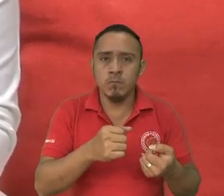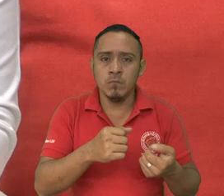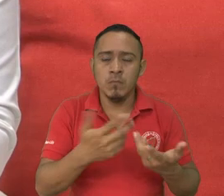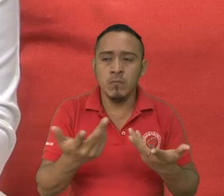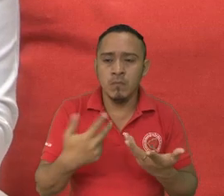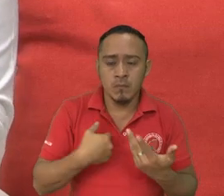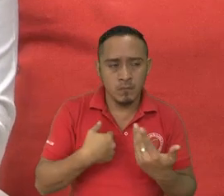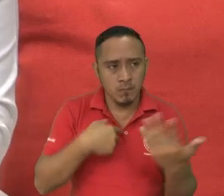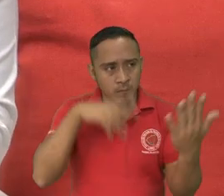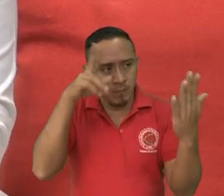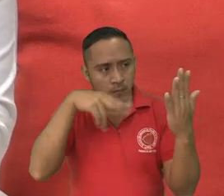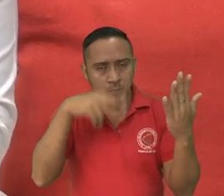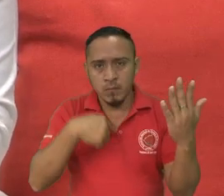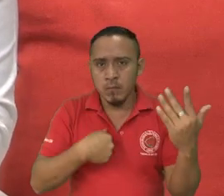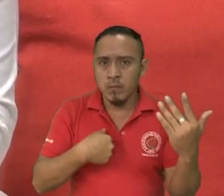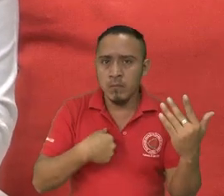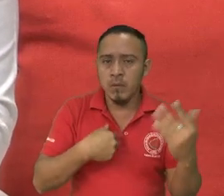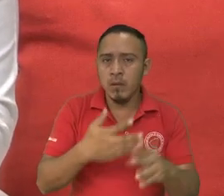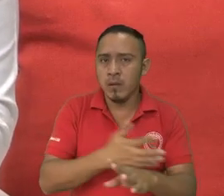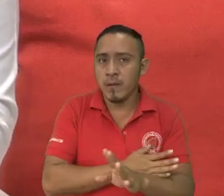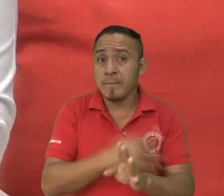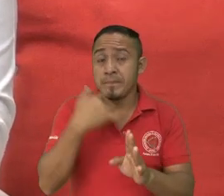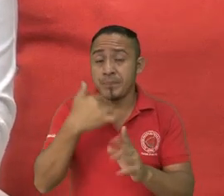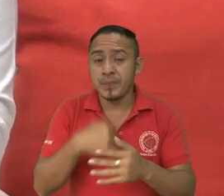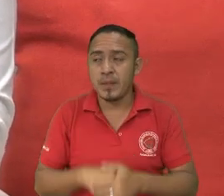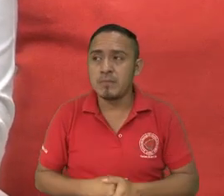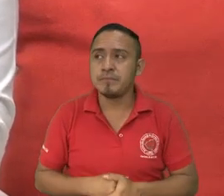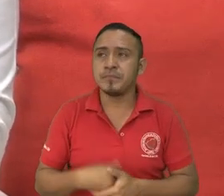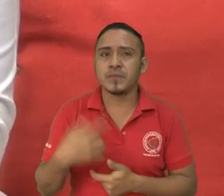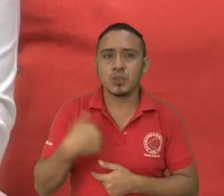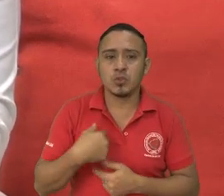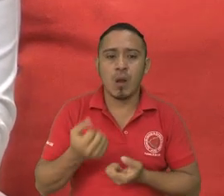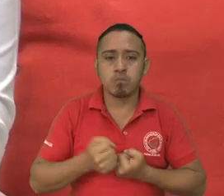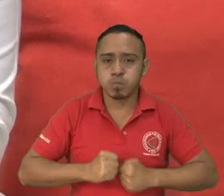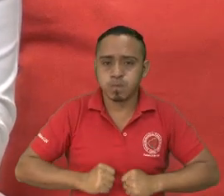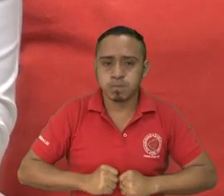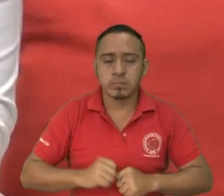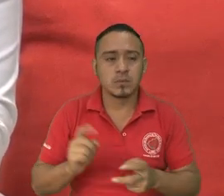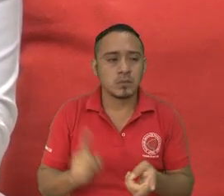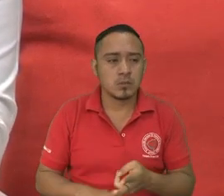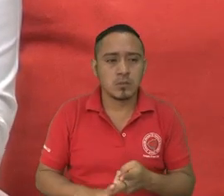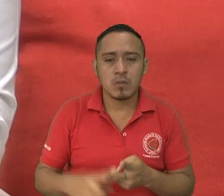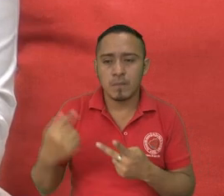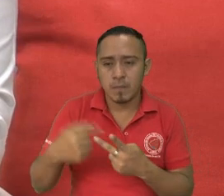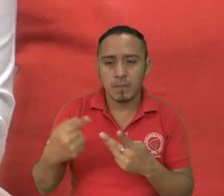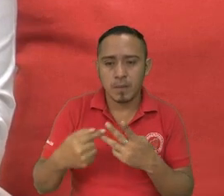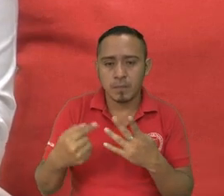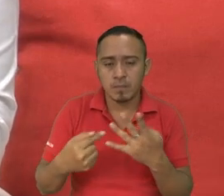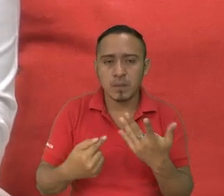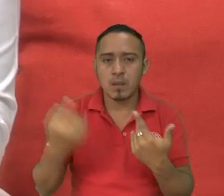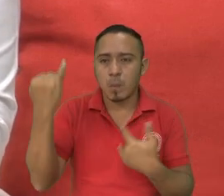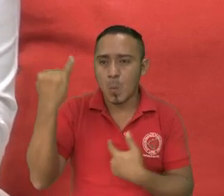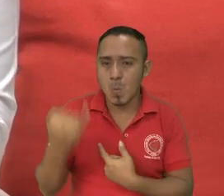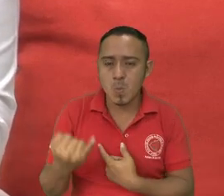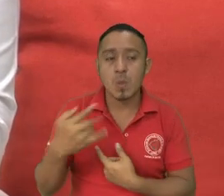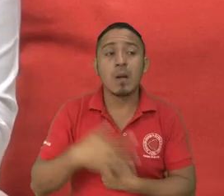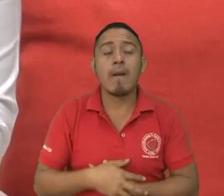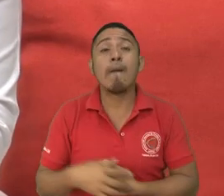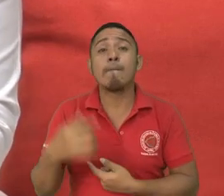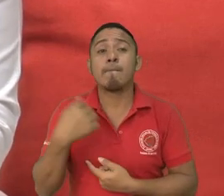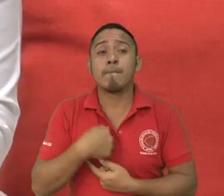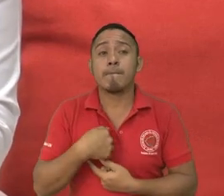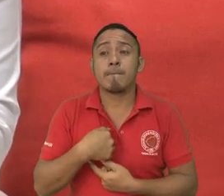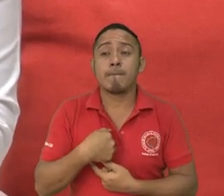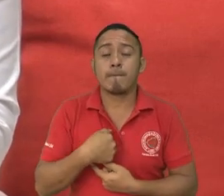como se miran cuando hablé anteriormente, cuando dicen soy gordo, soy aquí, soy flaca, entonces ellos ahí